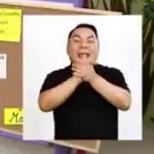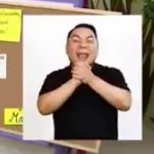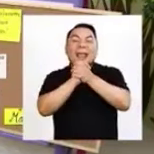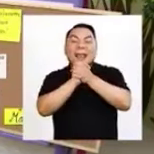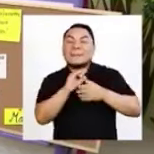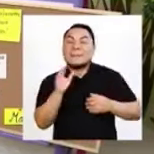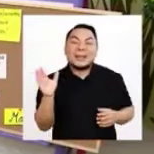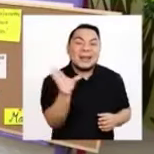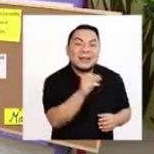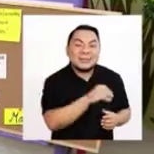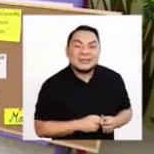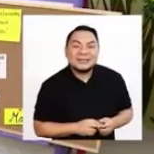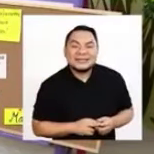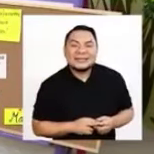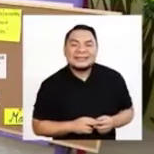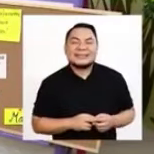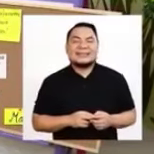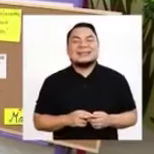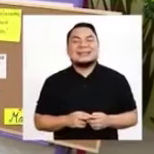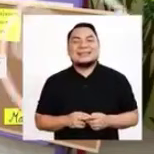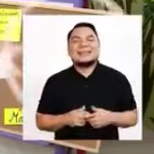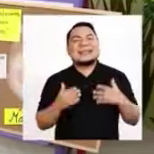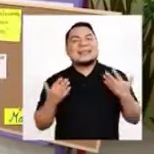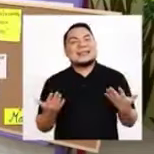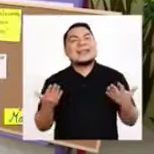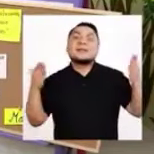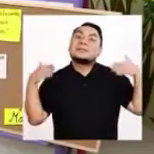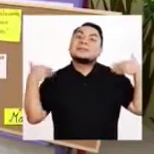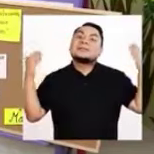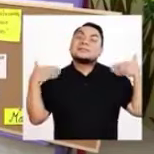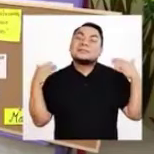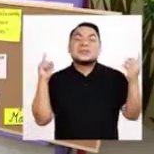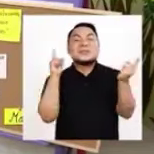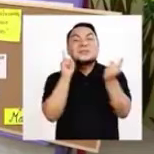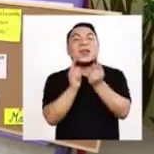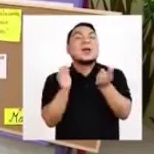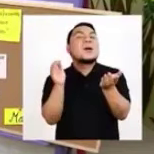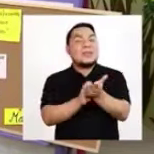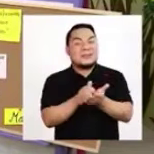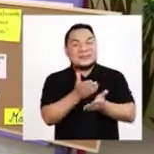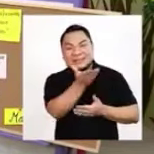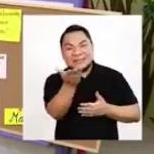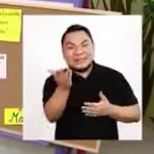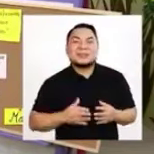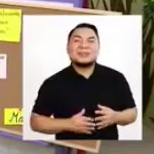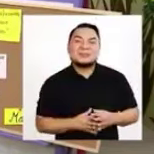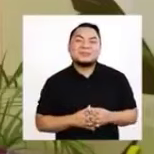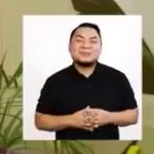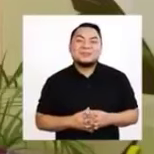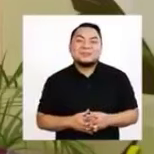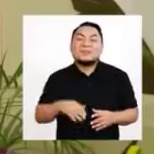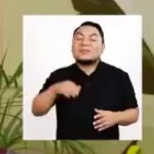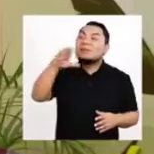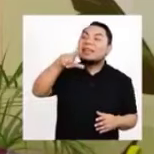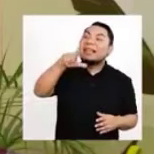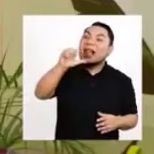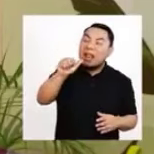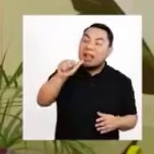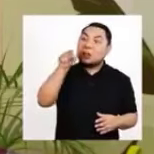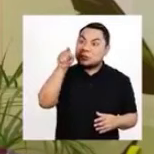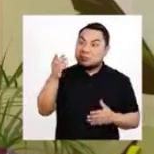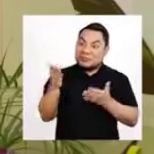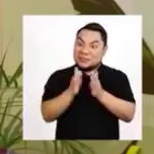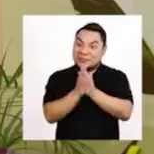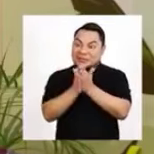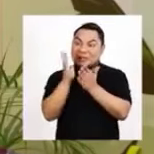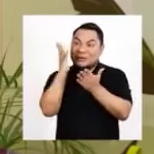Hola, amigas y amigos. ¡Qué alegría volvernos a encontrar! Lea, veo